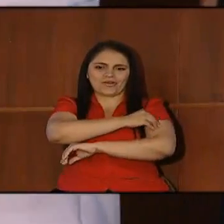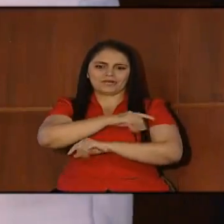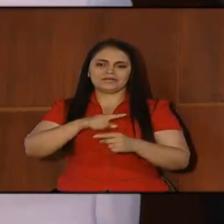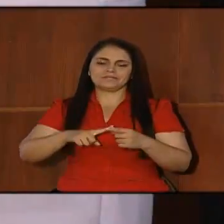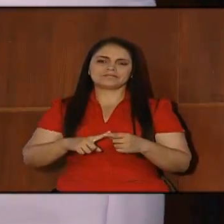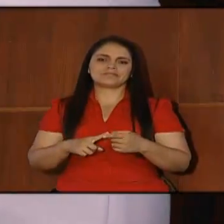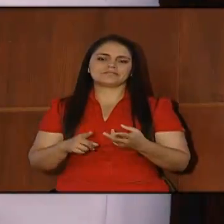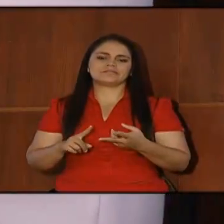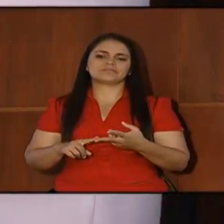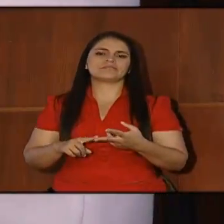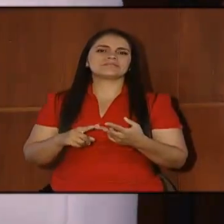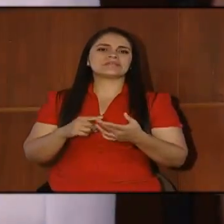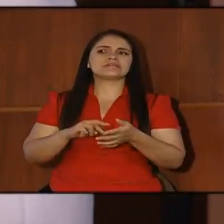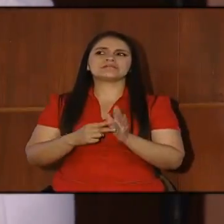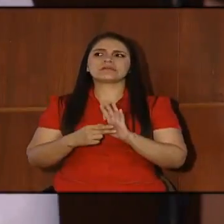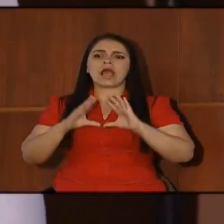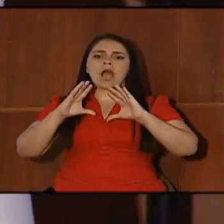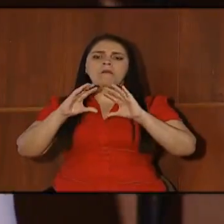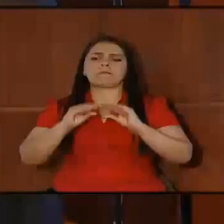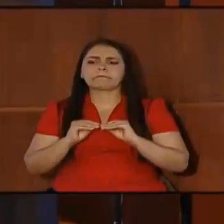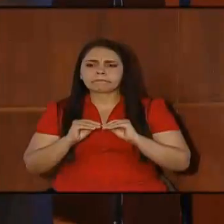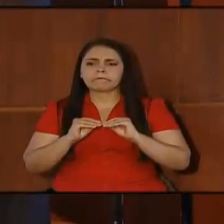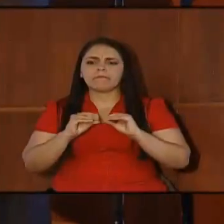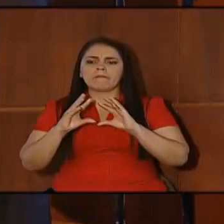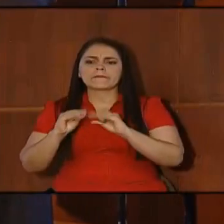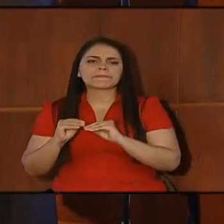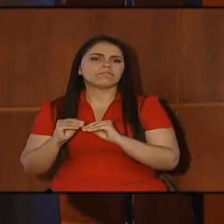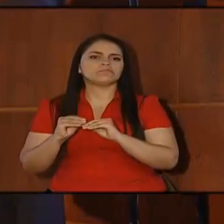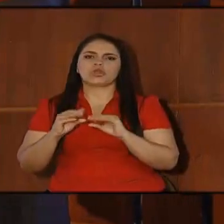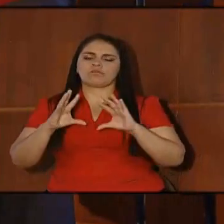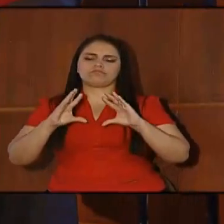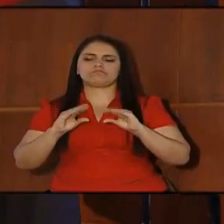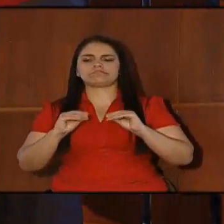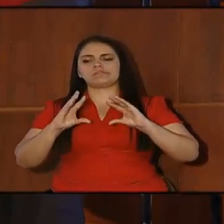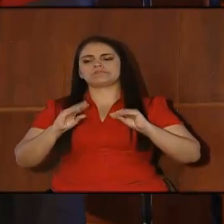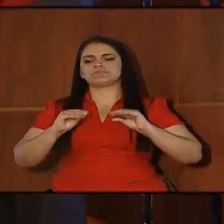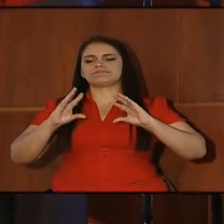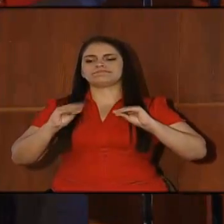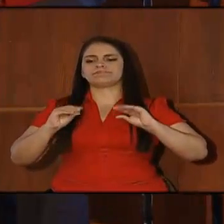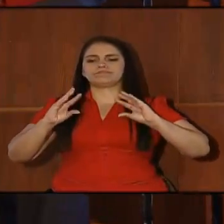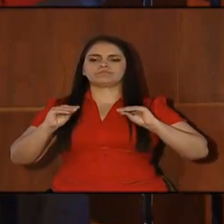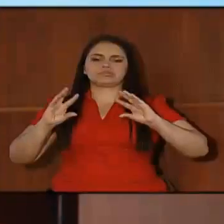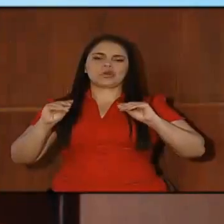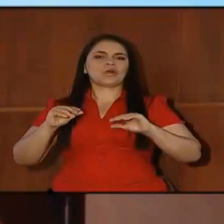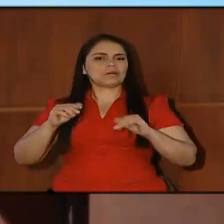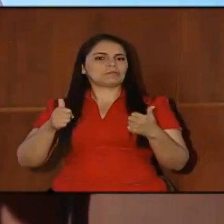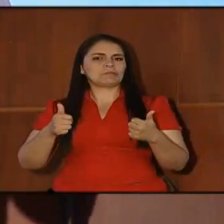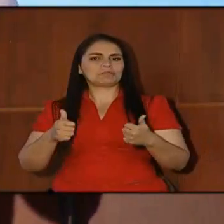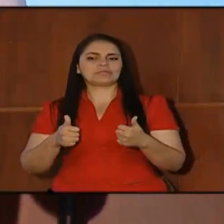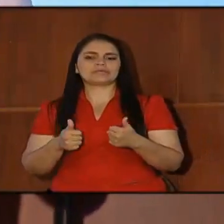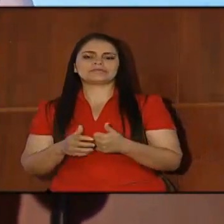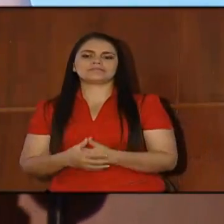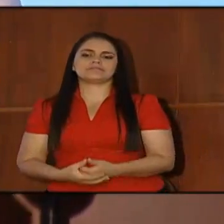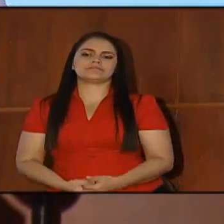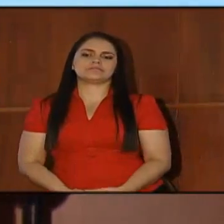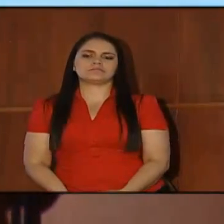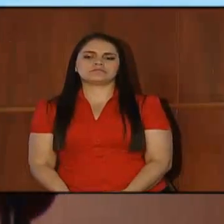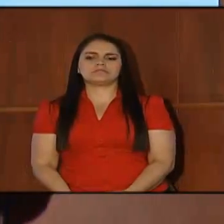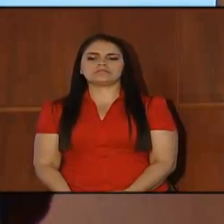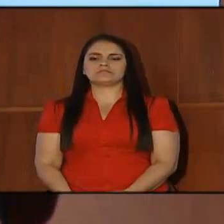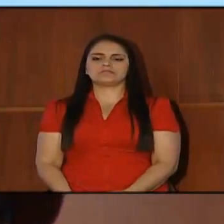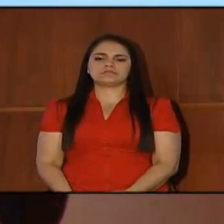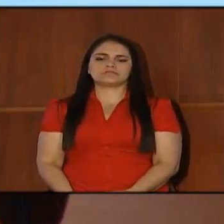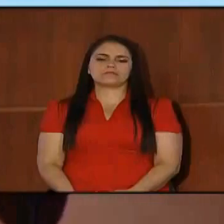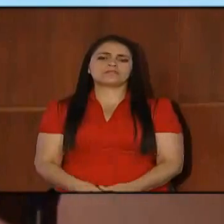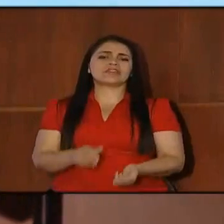algodón siliconado es que no se compacta, no se aprieta tanto como un algodón normal, ¿cierto? Y